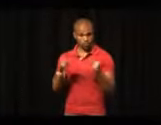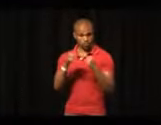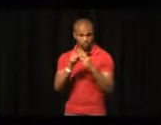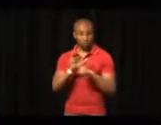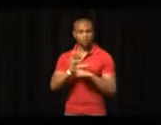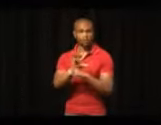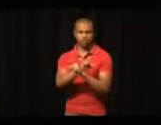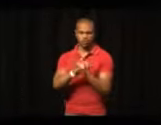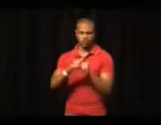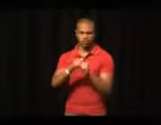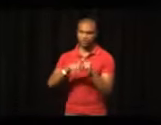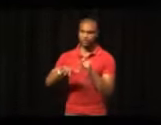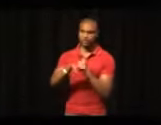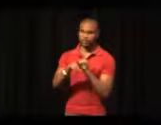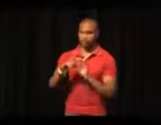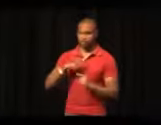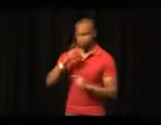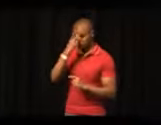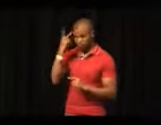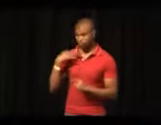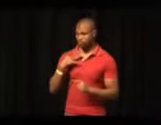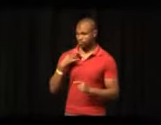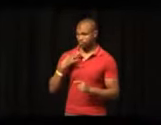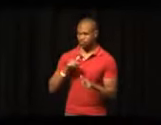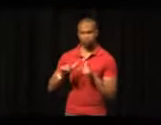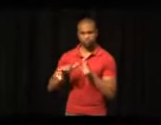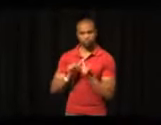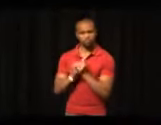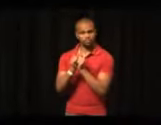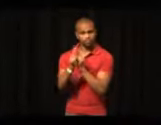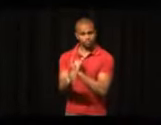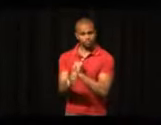relacionadas a asistencia social tenían voluntarios actuando como